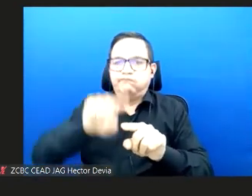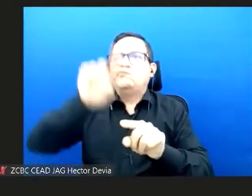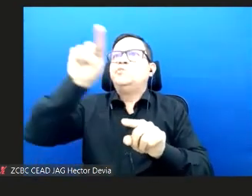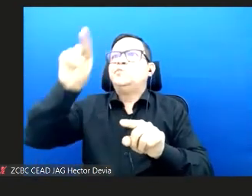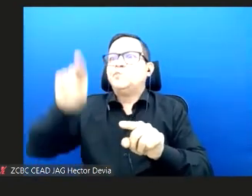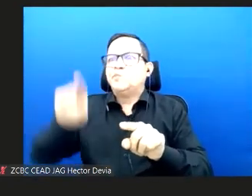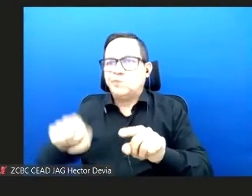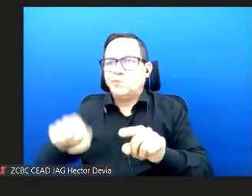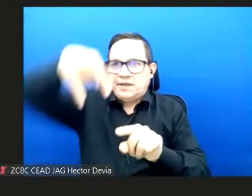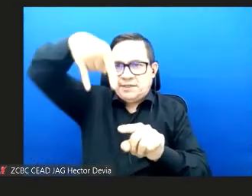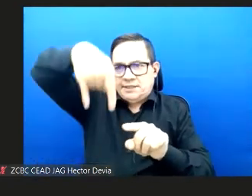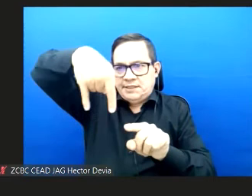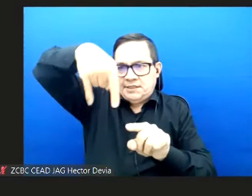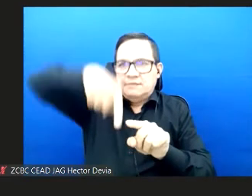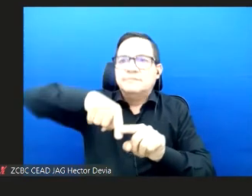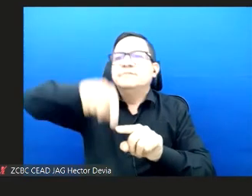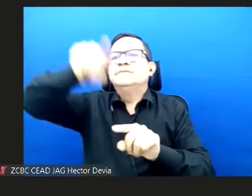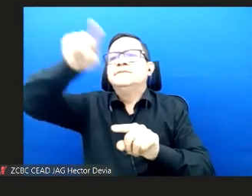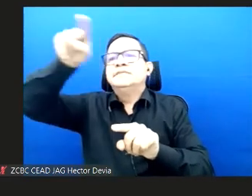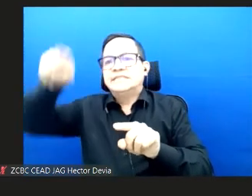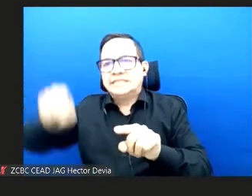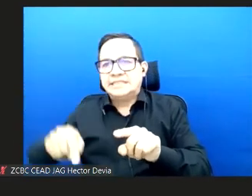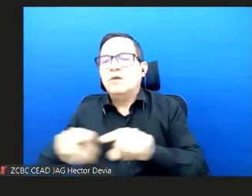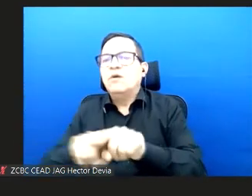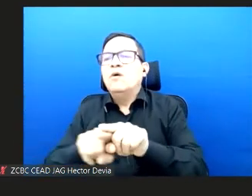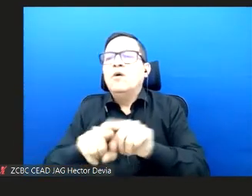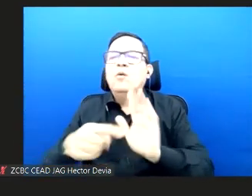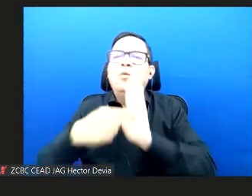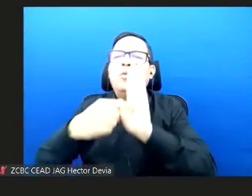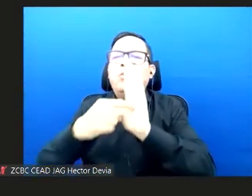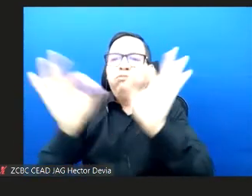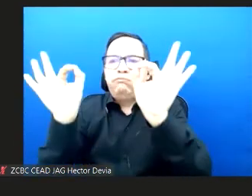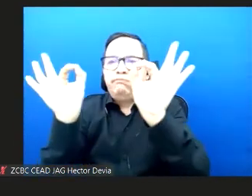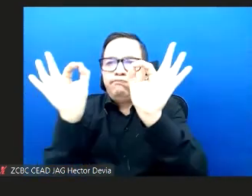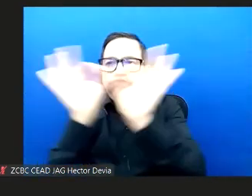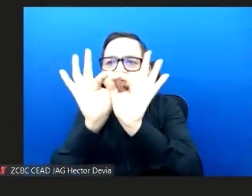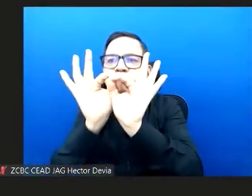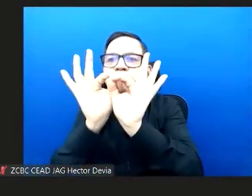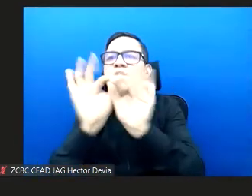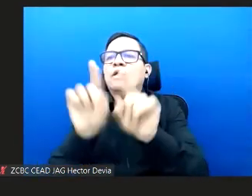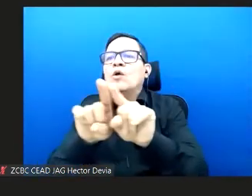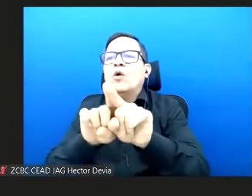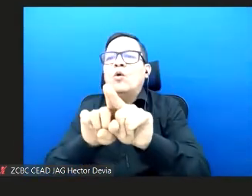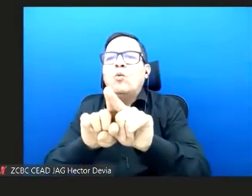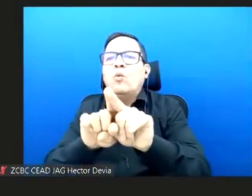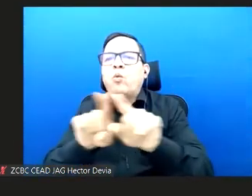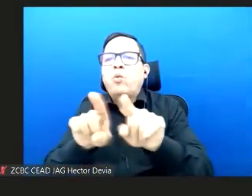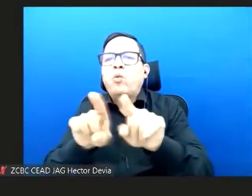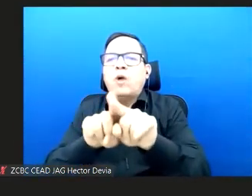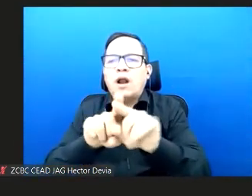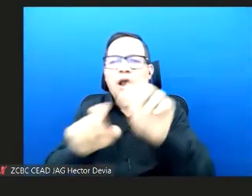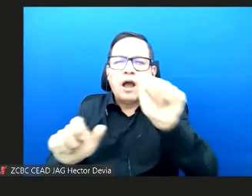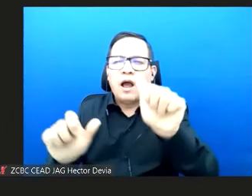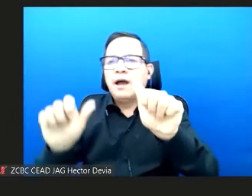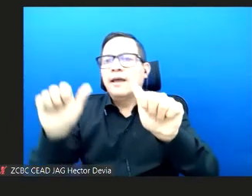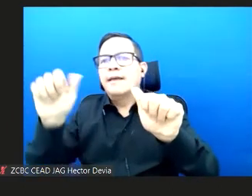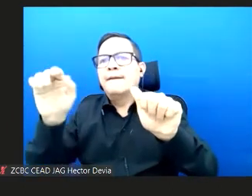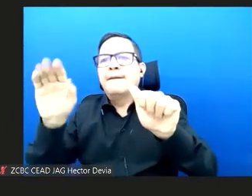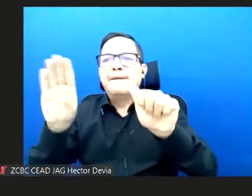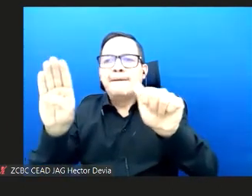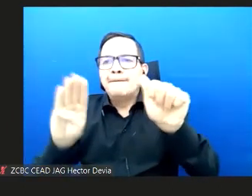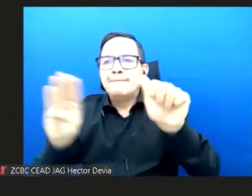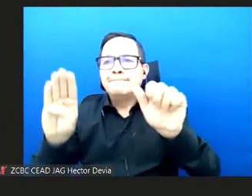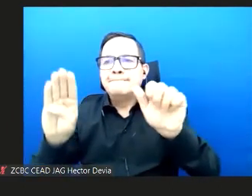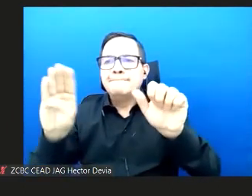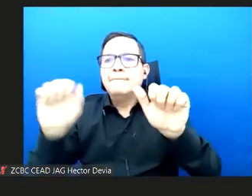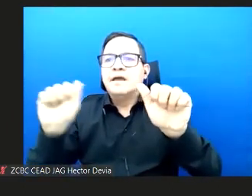A intersección B, se define como el conjunto formado por los elementos comunes entre A y B. En